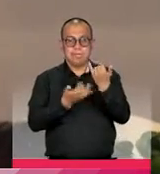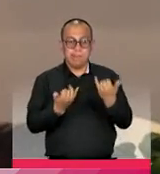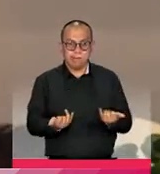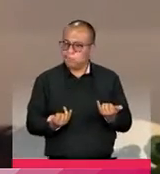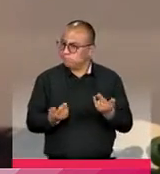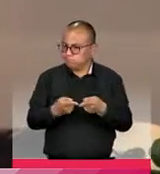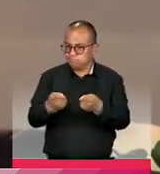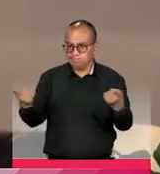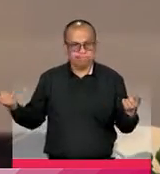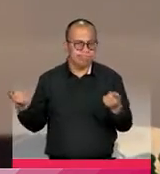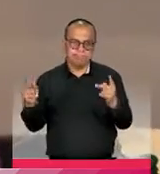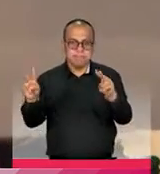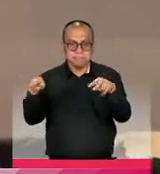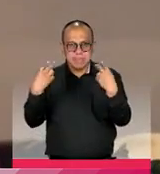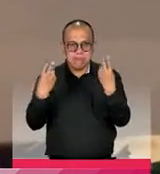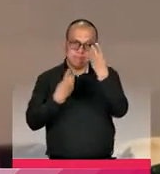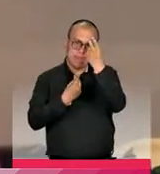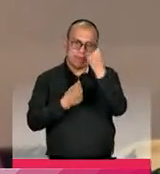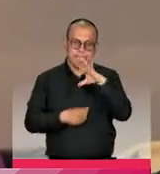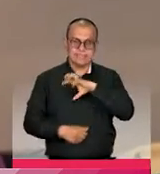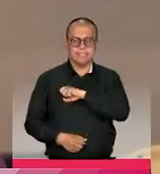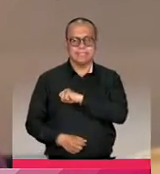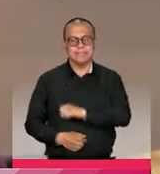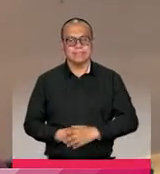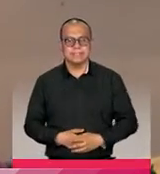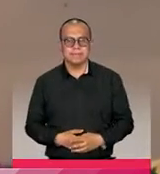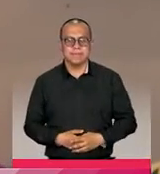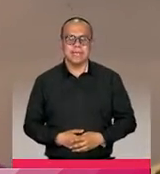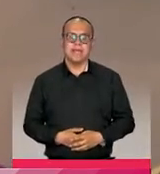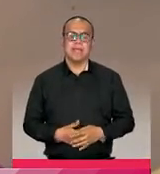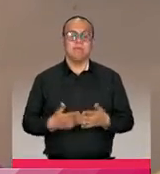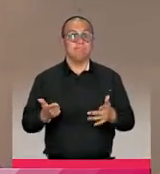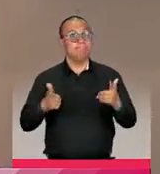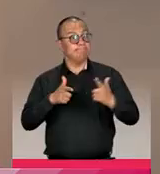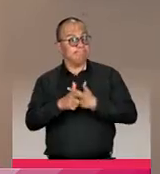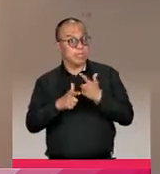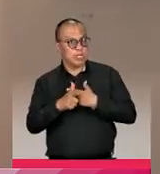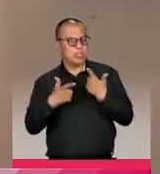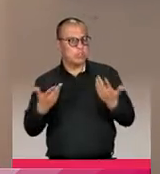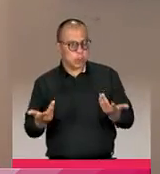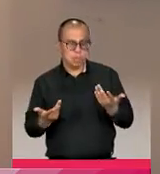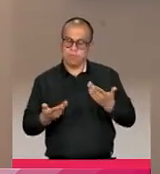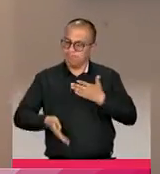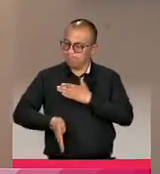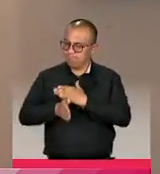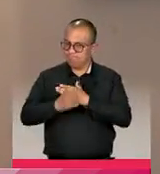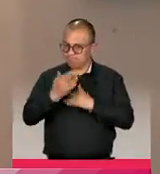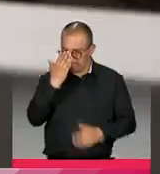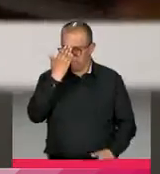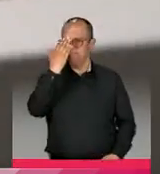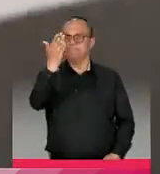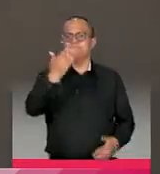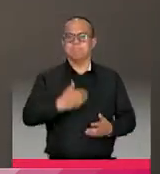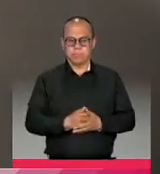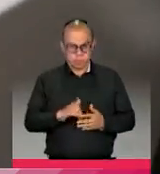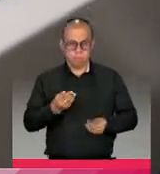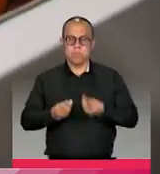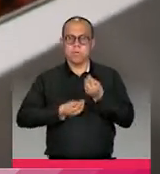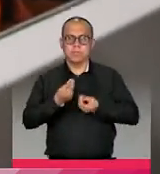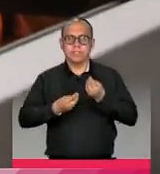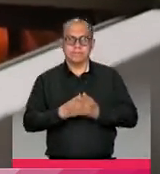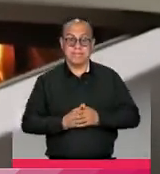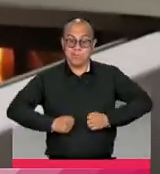que nadie valora eso, es muy triste. Pero entonces es mirar hacia adelante y decir, voy a sacar esto. Como